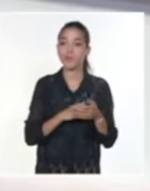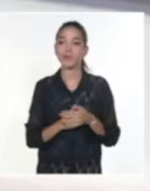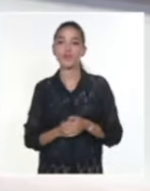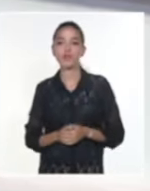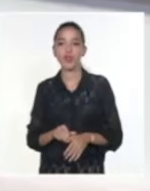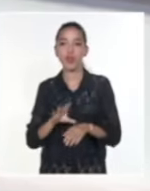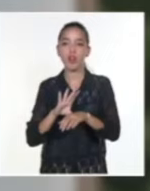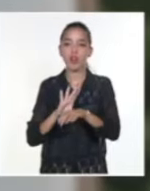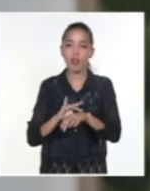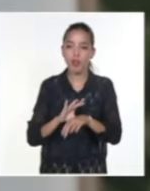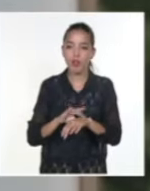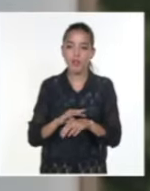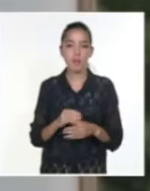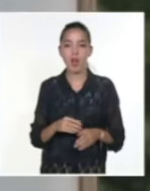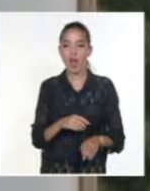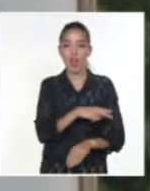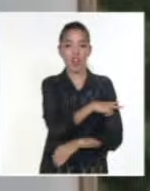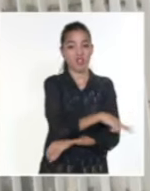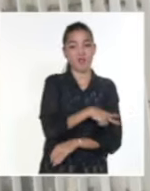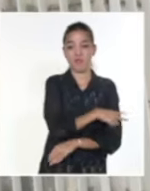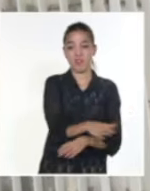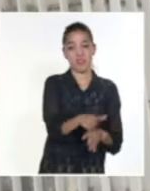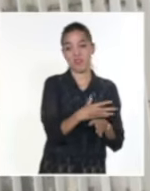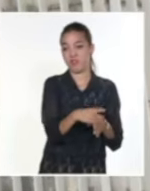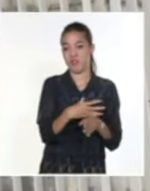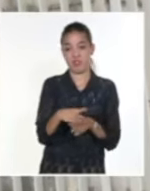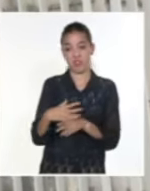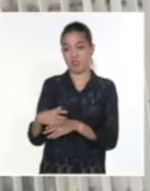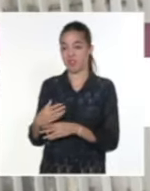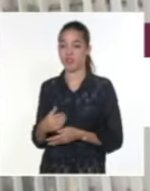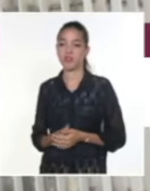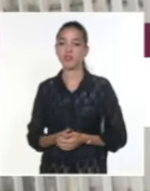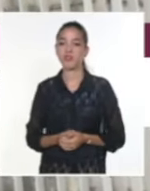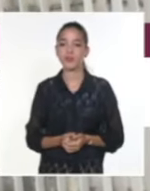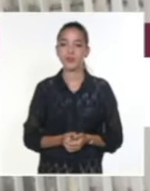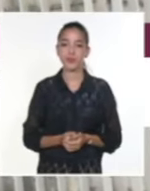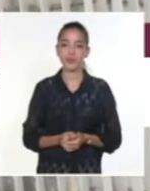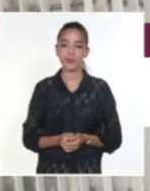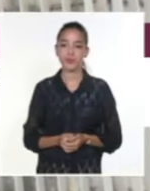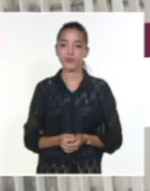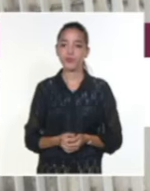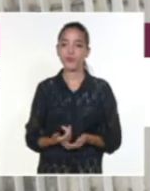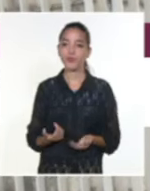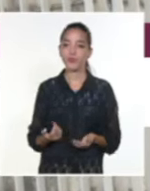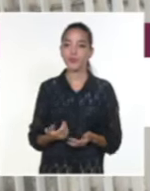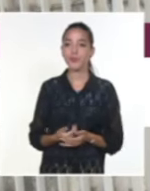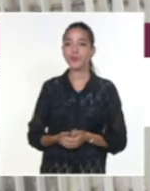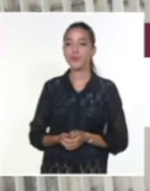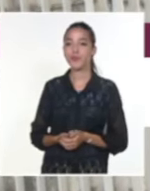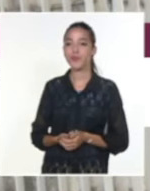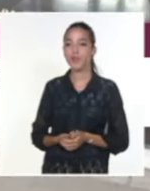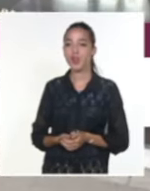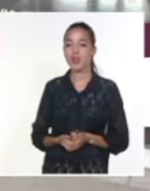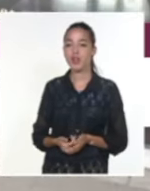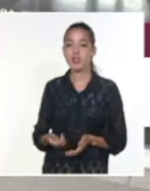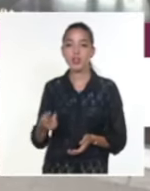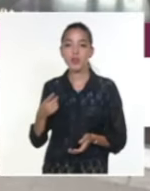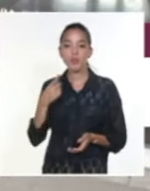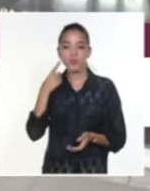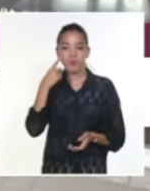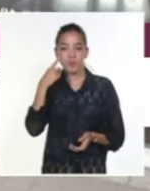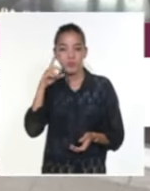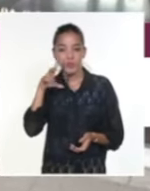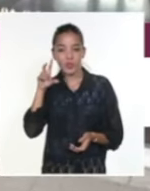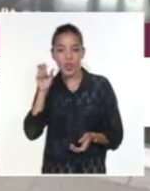próxima asamblea en el año 2025. Así lo dio a conocer hoy el director general de la OMS, Tedros Adhanom, quien sostiene